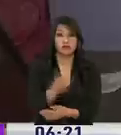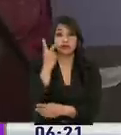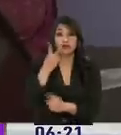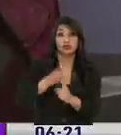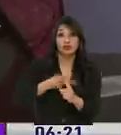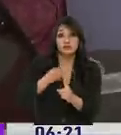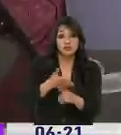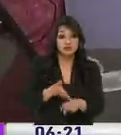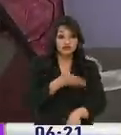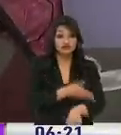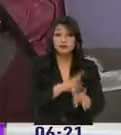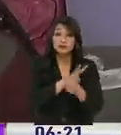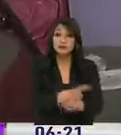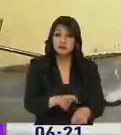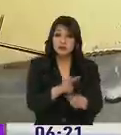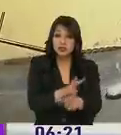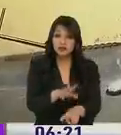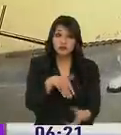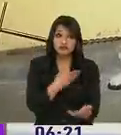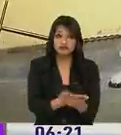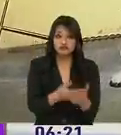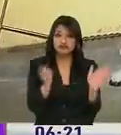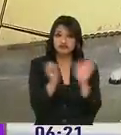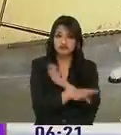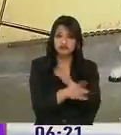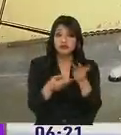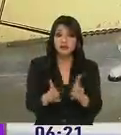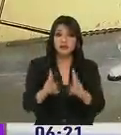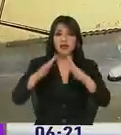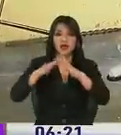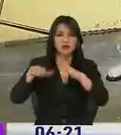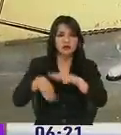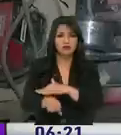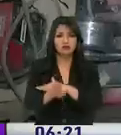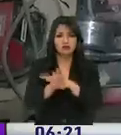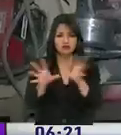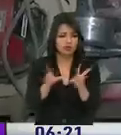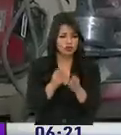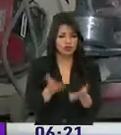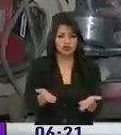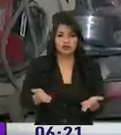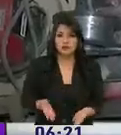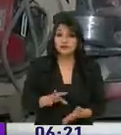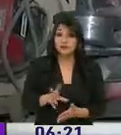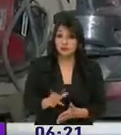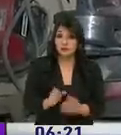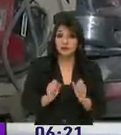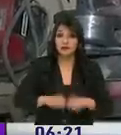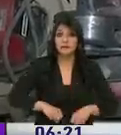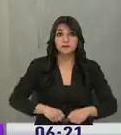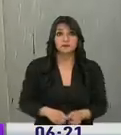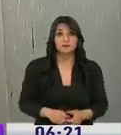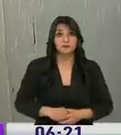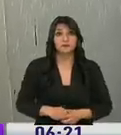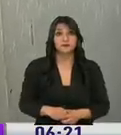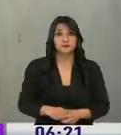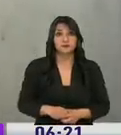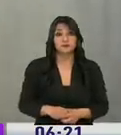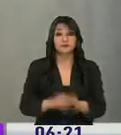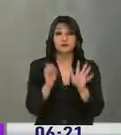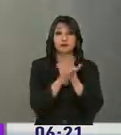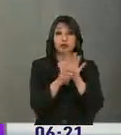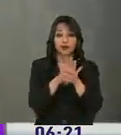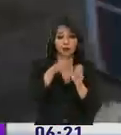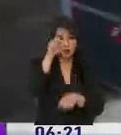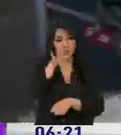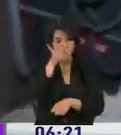de investigaciones permitieron llegar a bodegas e inmuebles donde guardaban los artículos presuntamente robados. En las bodegas